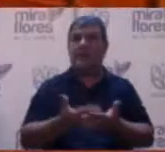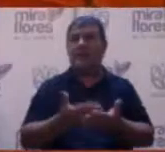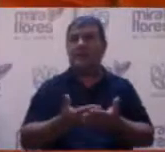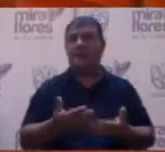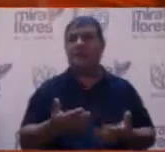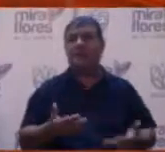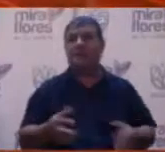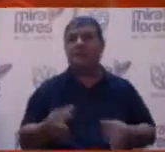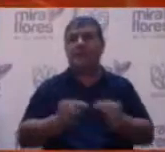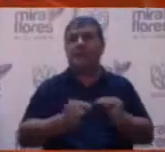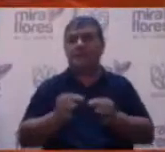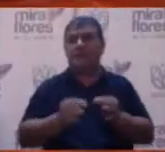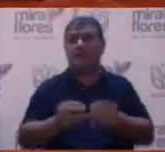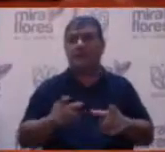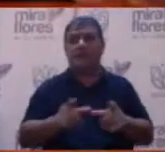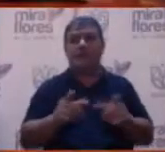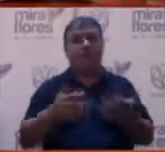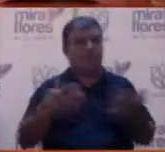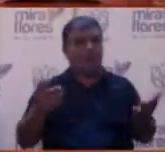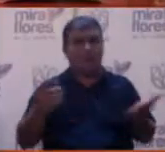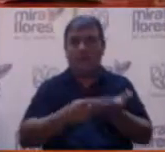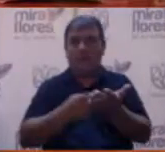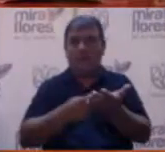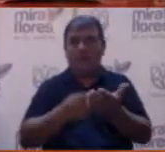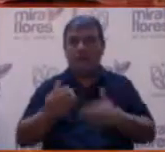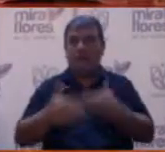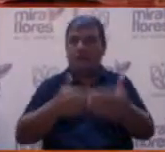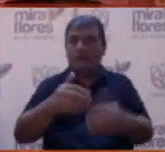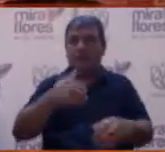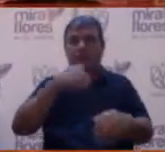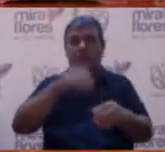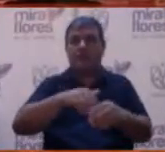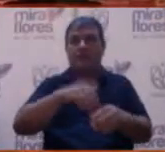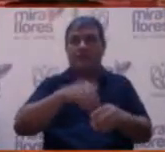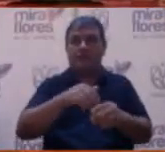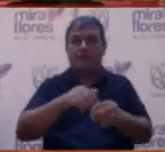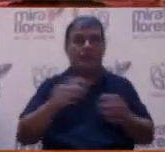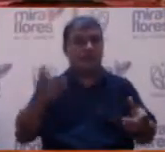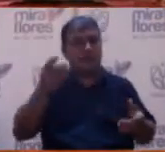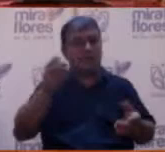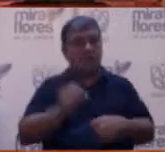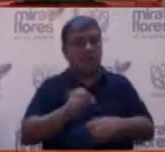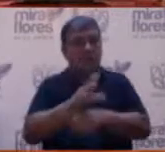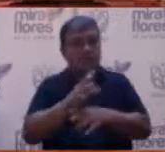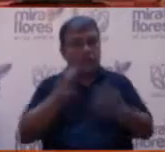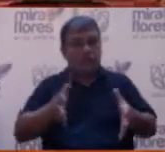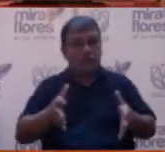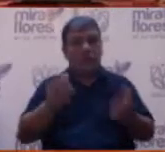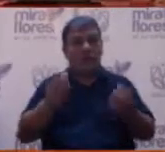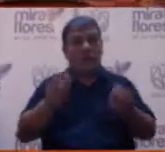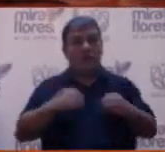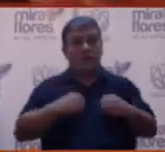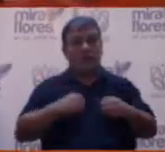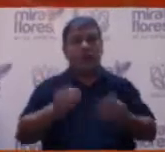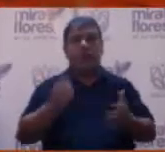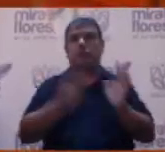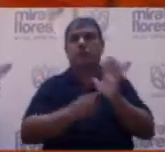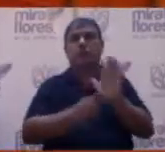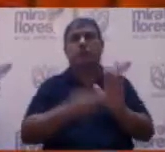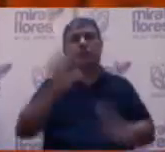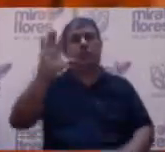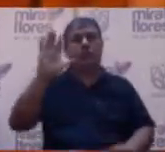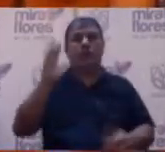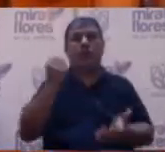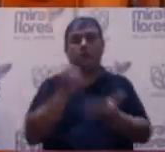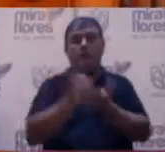regidor? Si no hay debate, procederemos a votar. Aquellos miembros del Consejo que estén a favor, si van a expresar la señal de conformidad, se ha aprobado